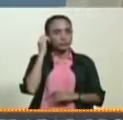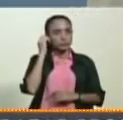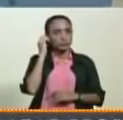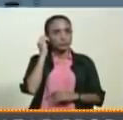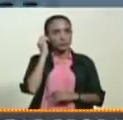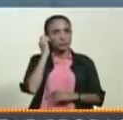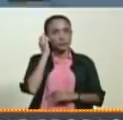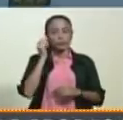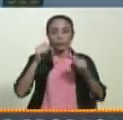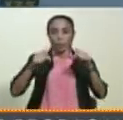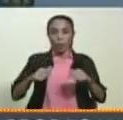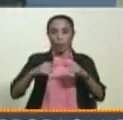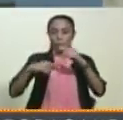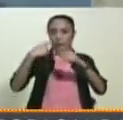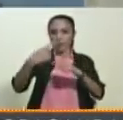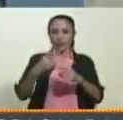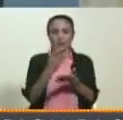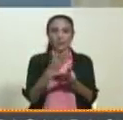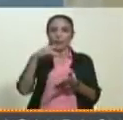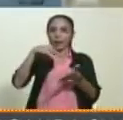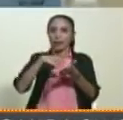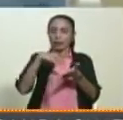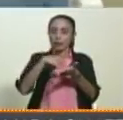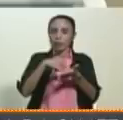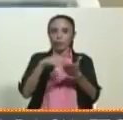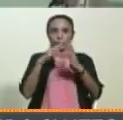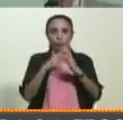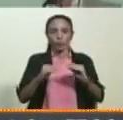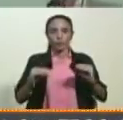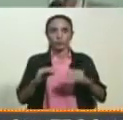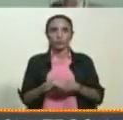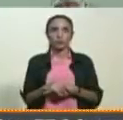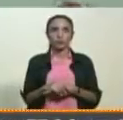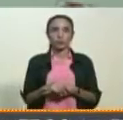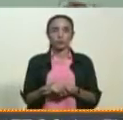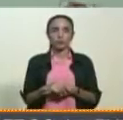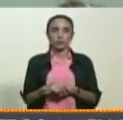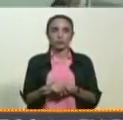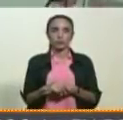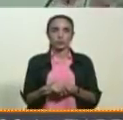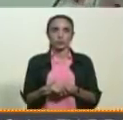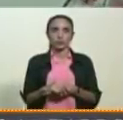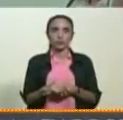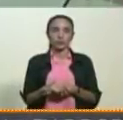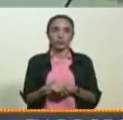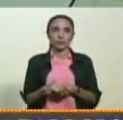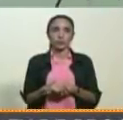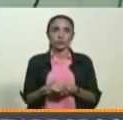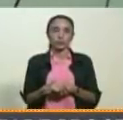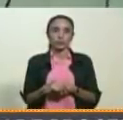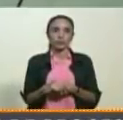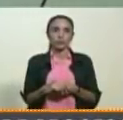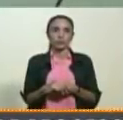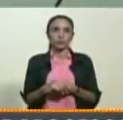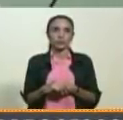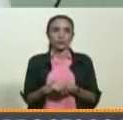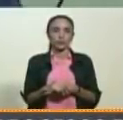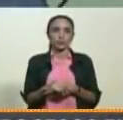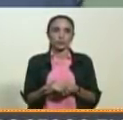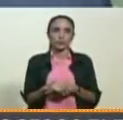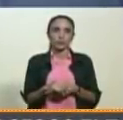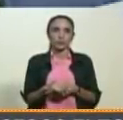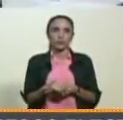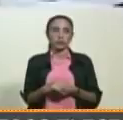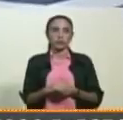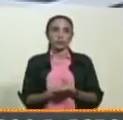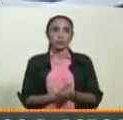venir a entregarle al pueblo carabobeño esta modernísima maternidad. Por eso los felicitamos y quiero, antes de